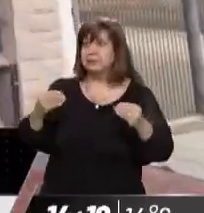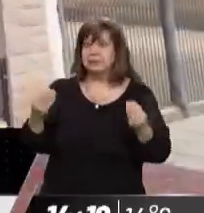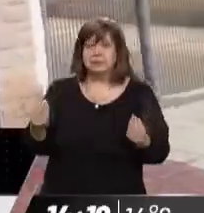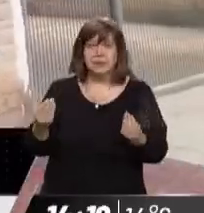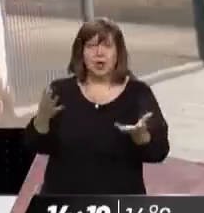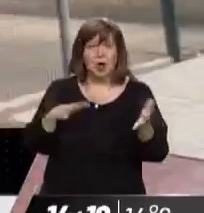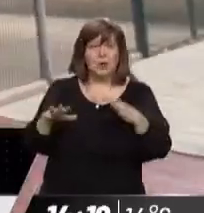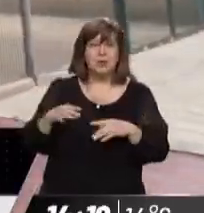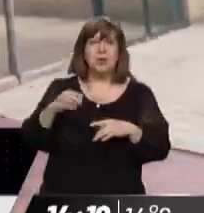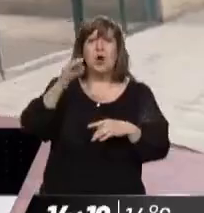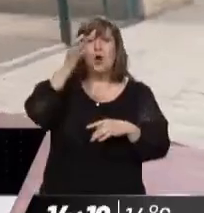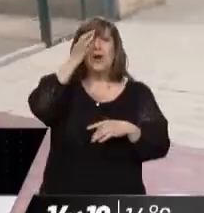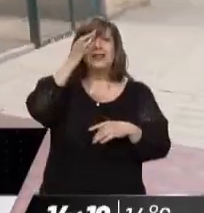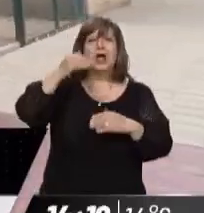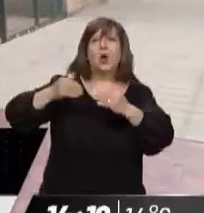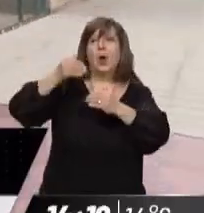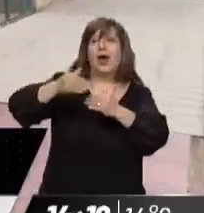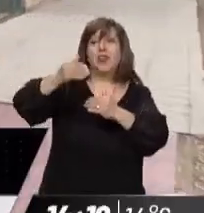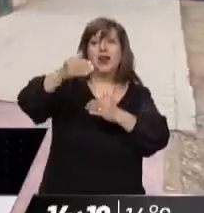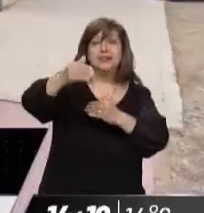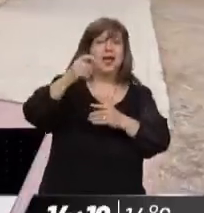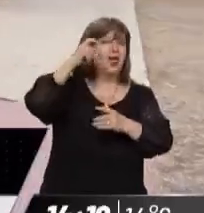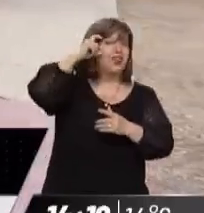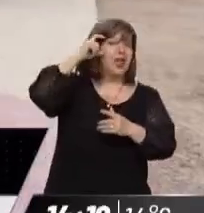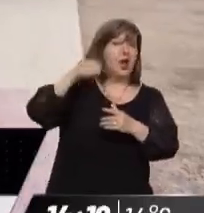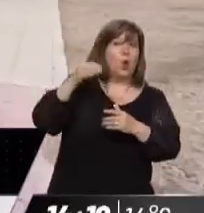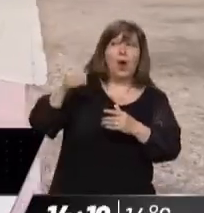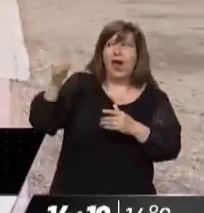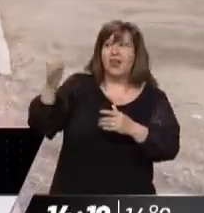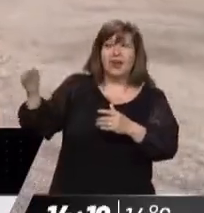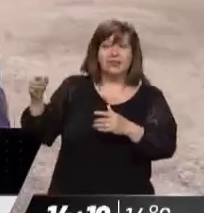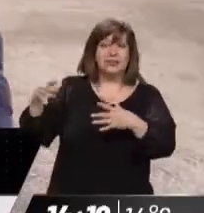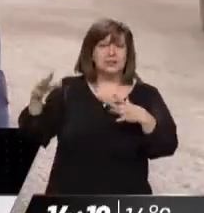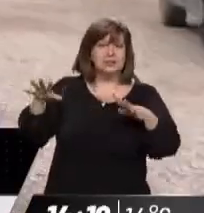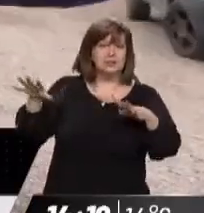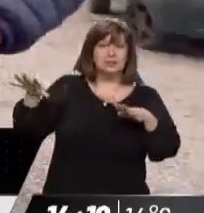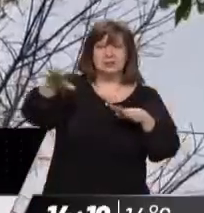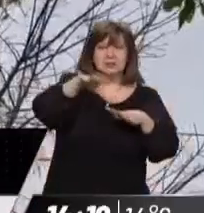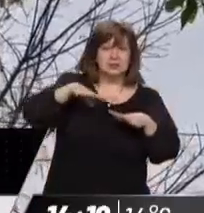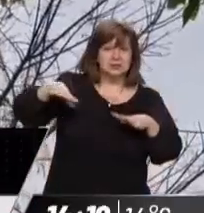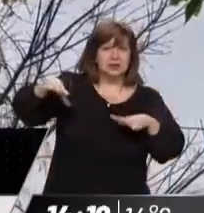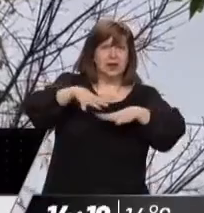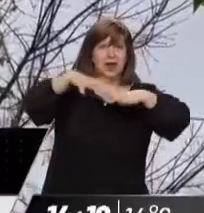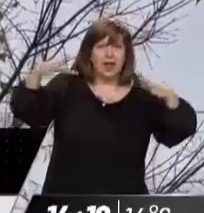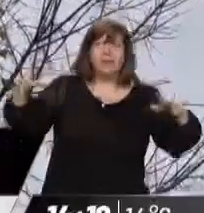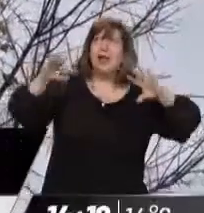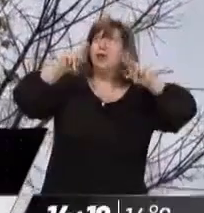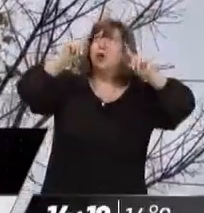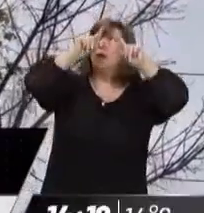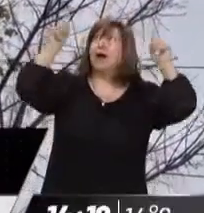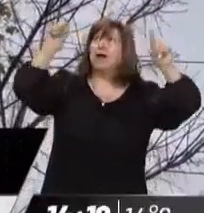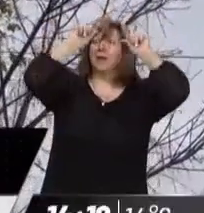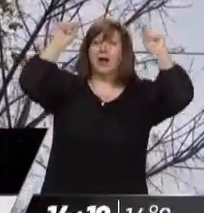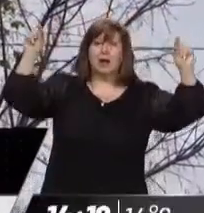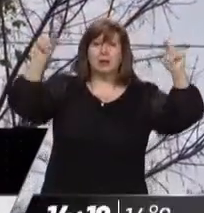o menos 20 cuadras atrás hasta 10 cuadras más a lo largo. O sea, en realidad han agarrado una zona bastante amplia y el